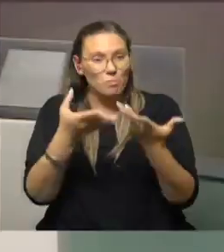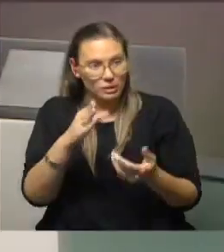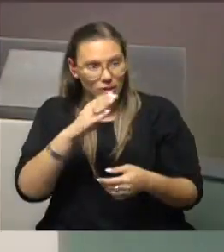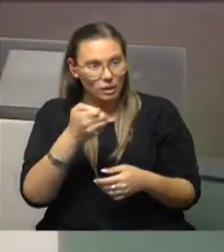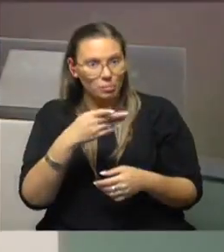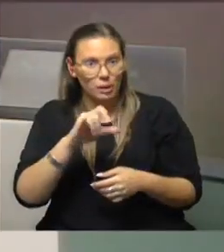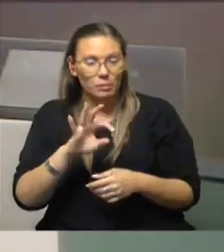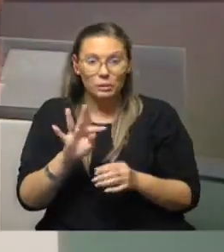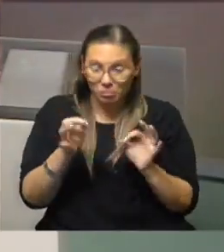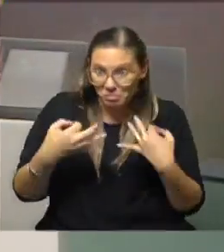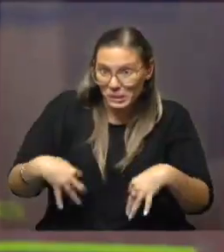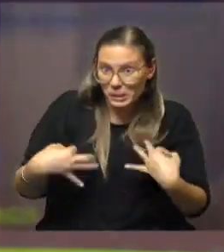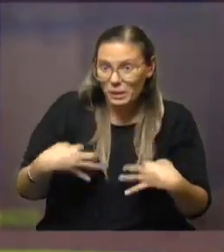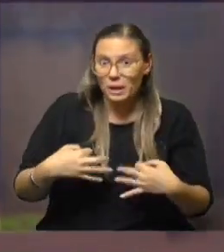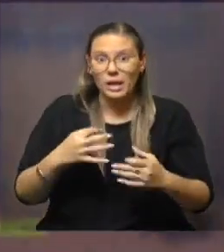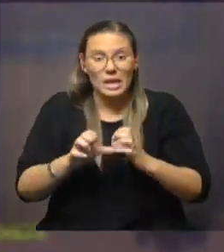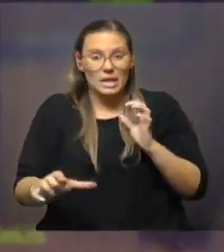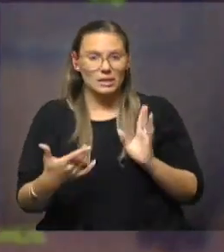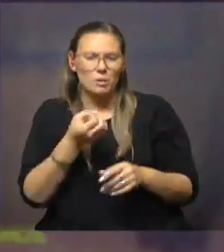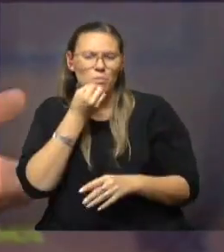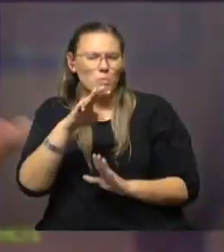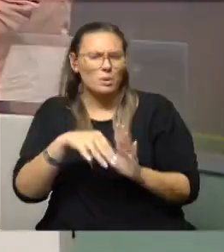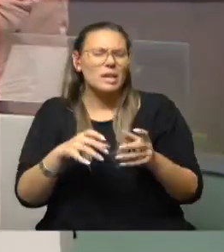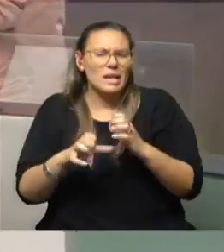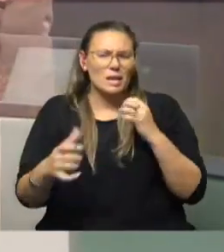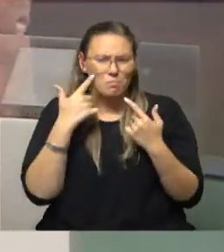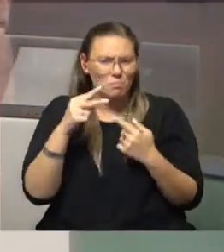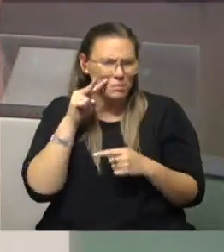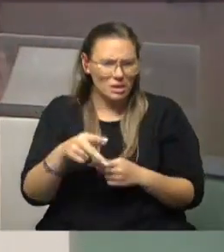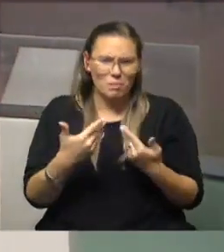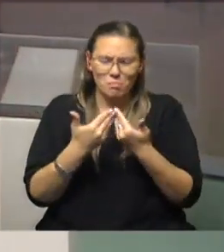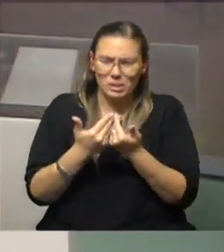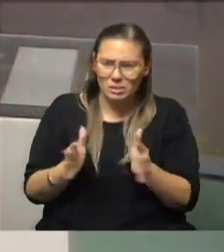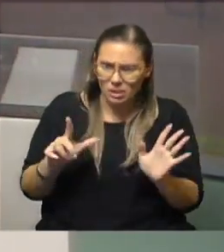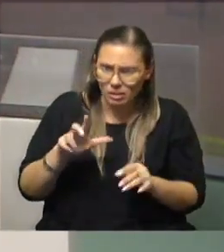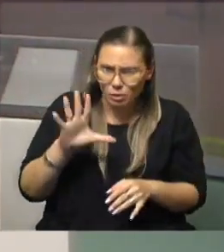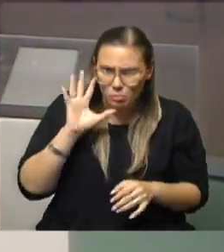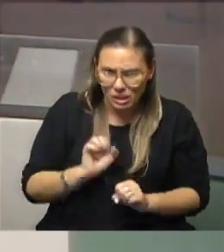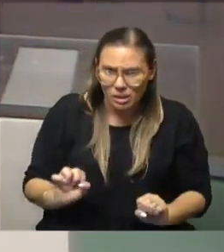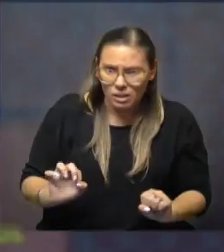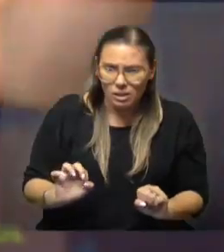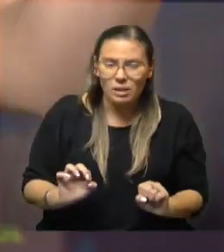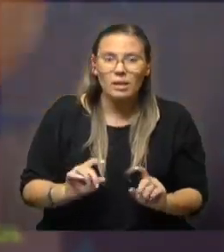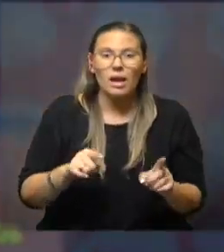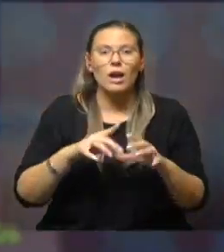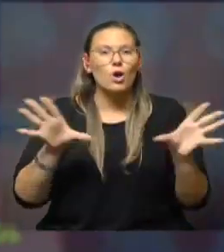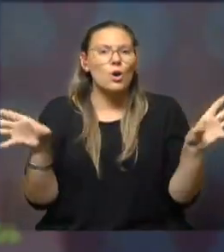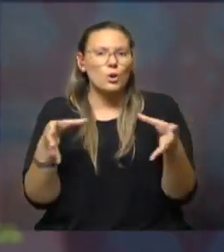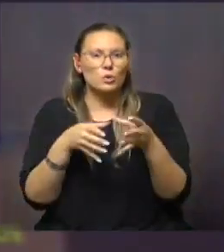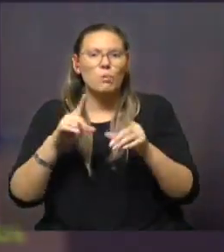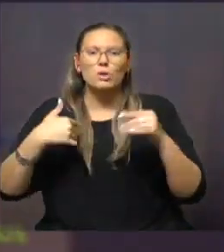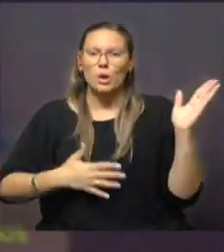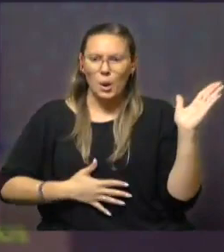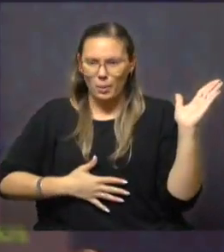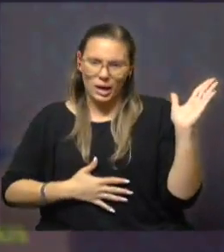Pablingui? Pero, con toda la energía. Tremendo programa. Tremenda energía. Mirá cómo arrancaste, Lu. ¿Vos podés creer? Hoy estoy como para todo acá el equipo, todo el mundo